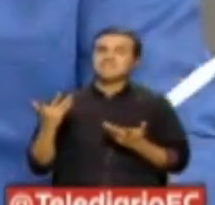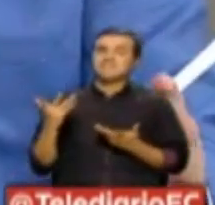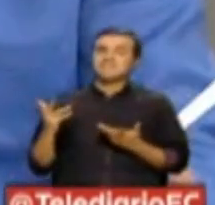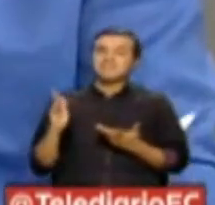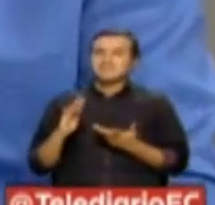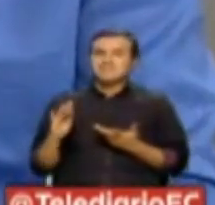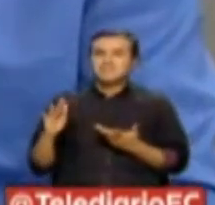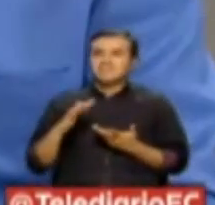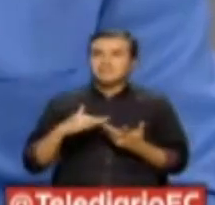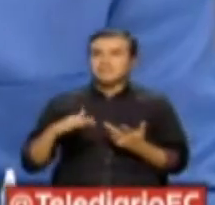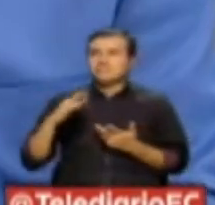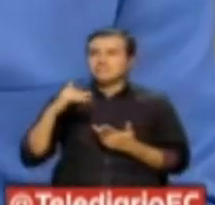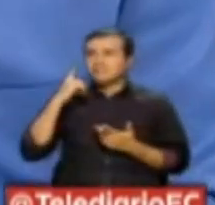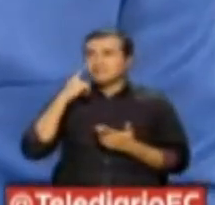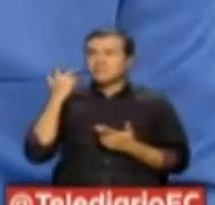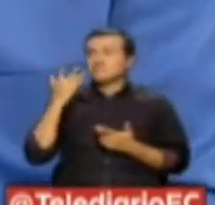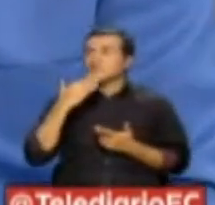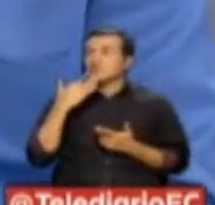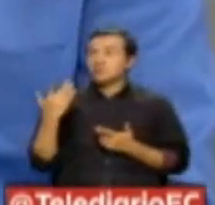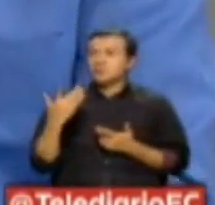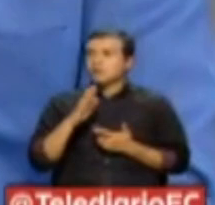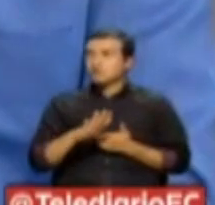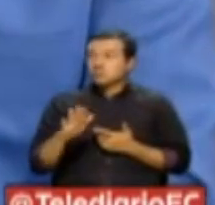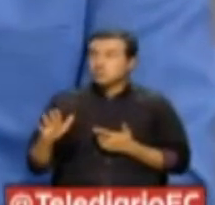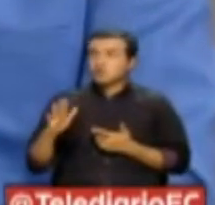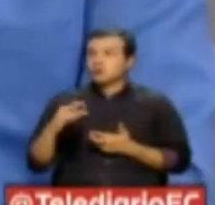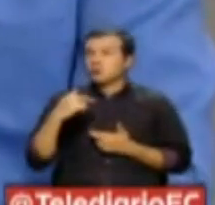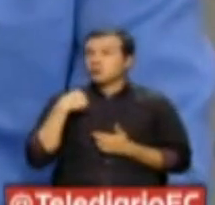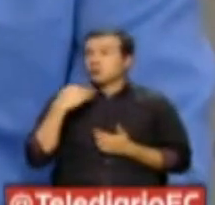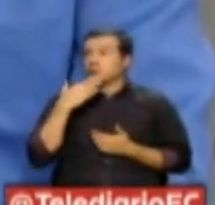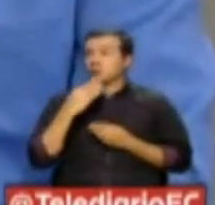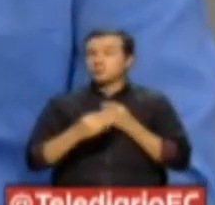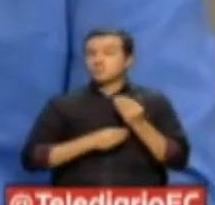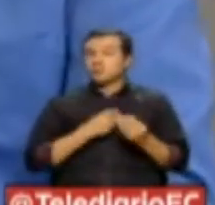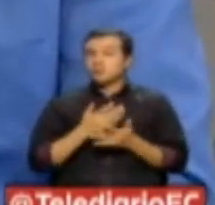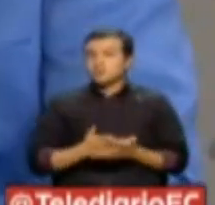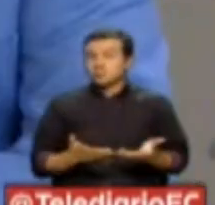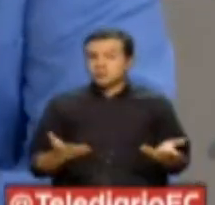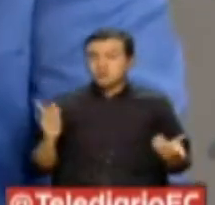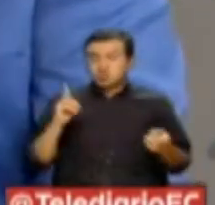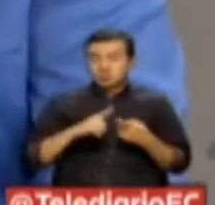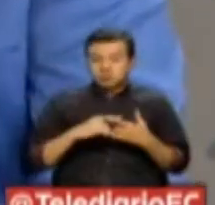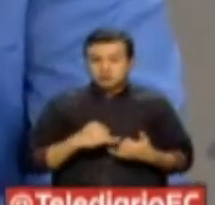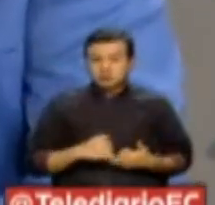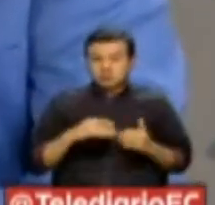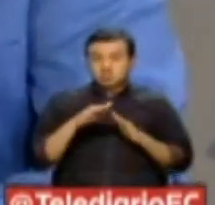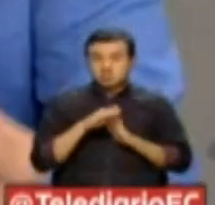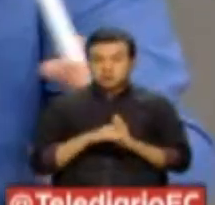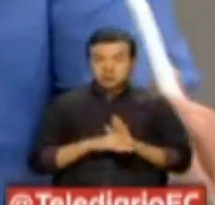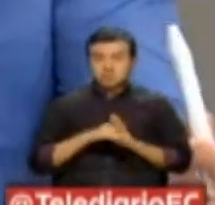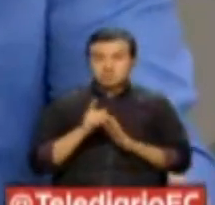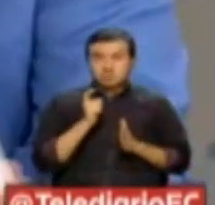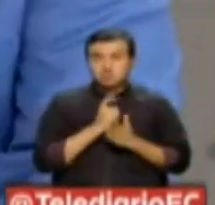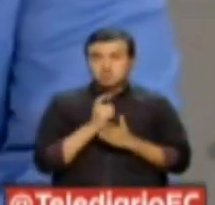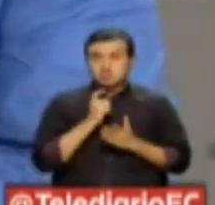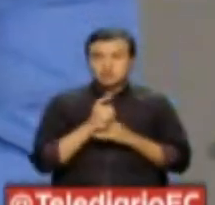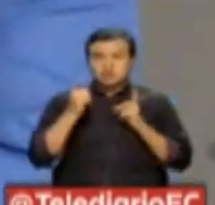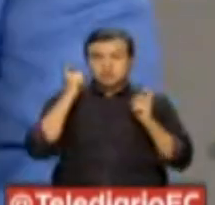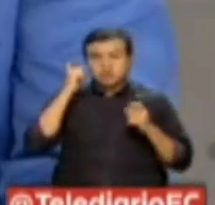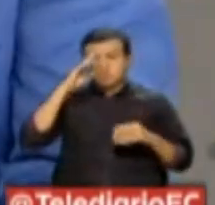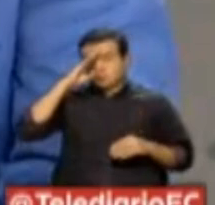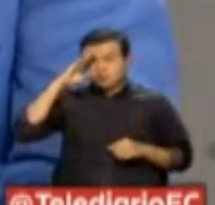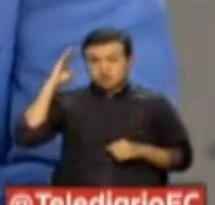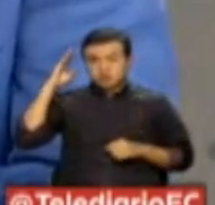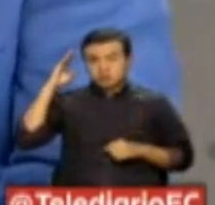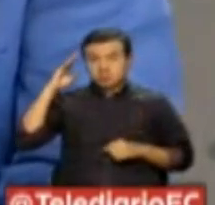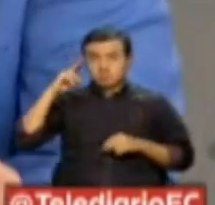haciendo no digamos a sus competencias por lo pronto hay que disminuir la presión del control policial